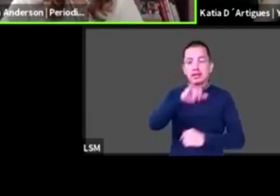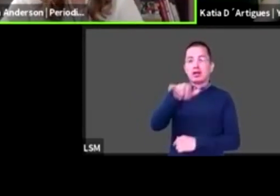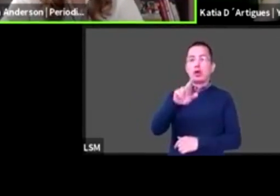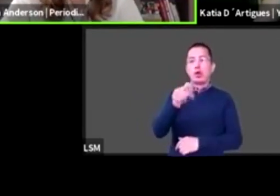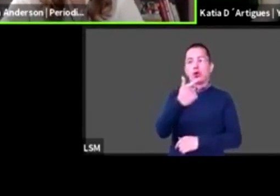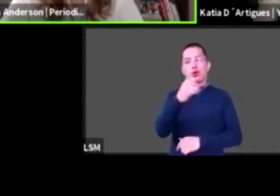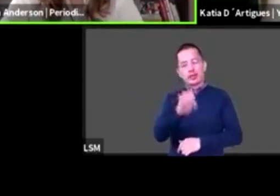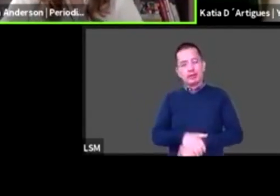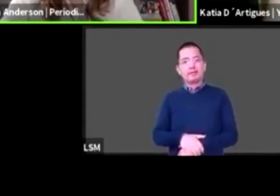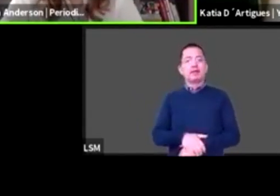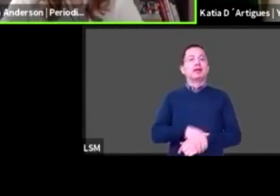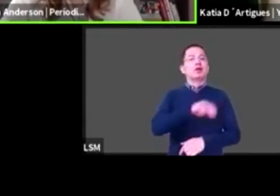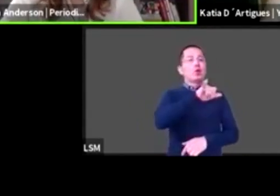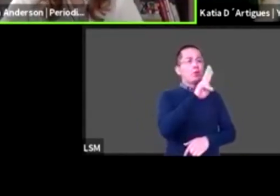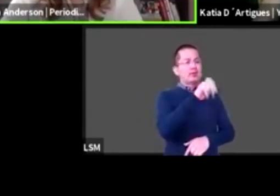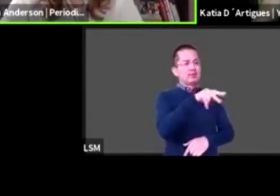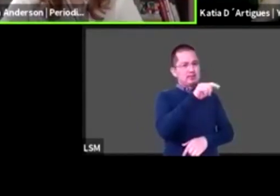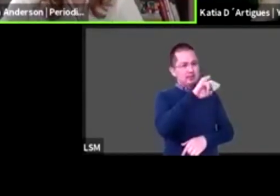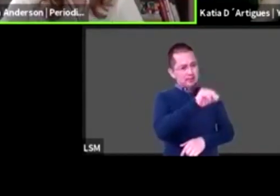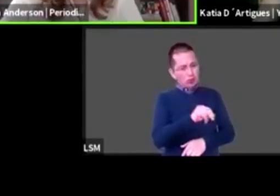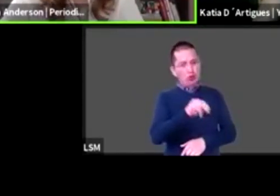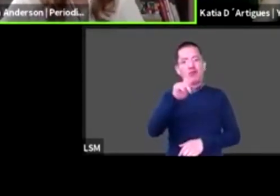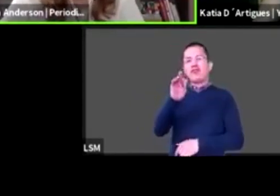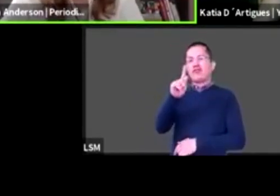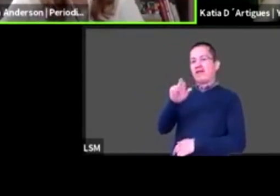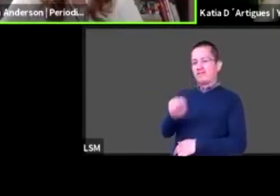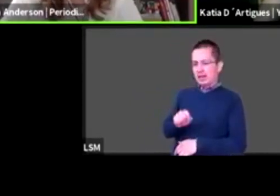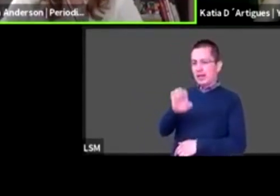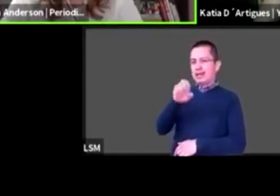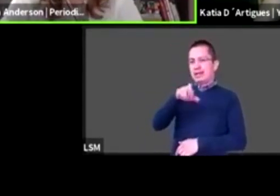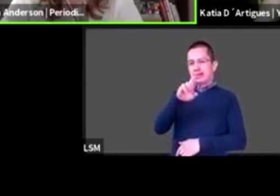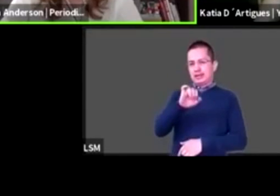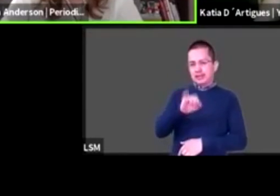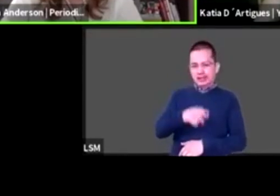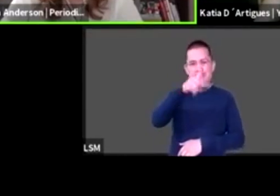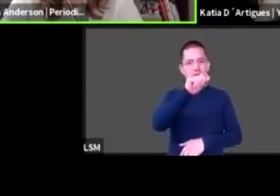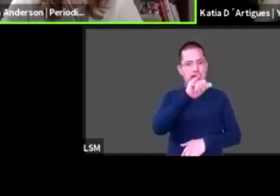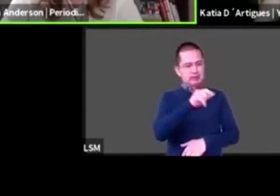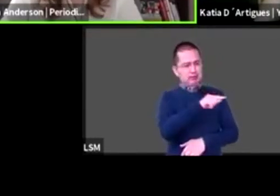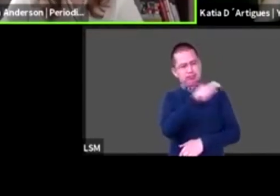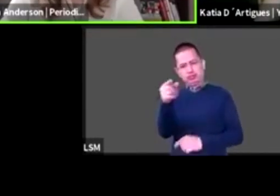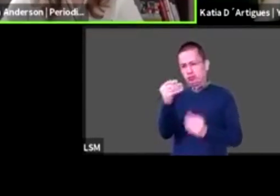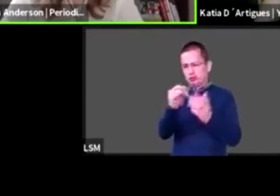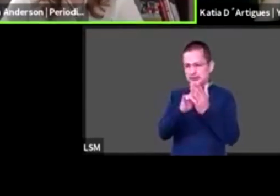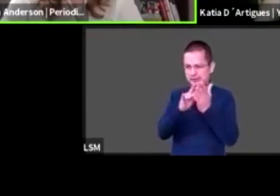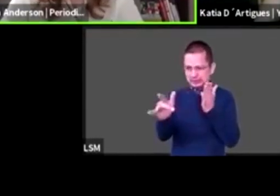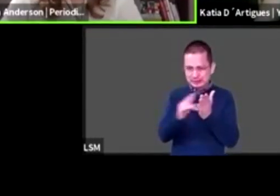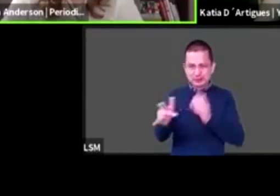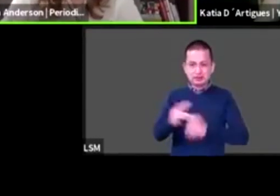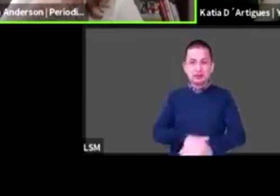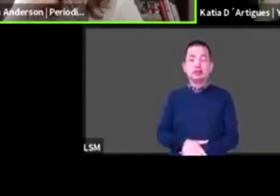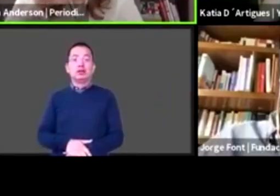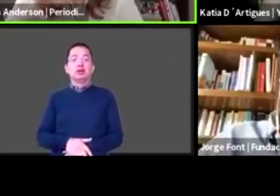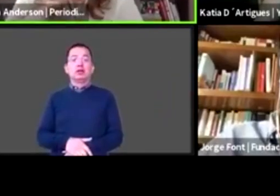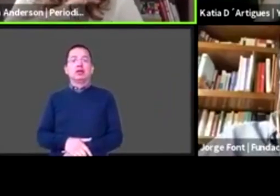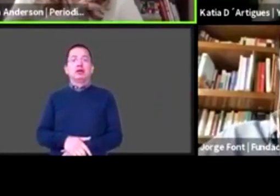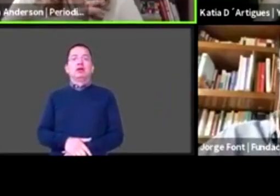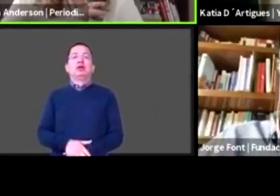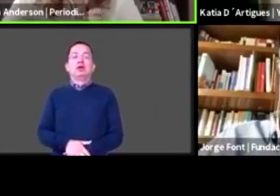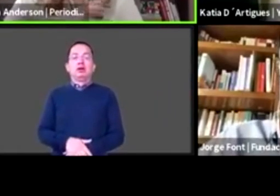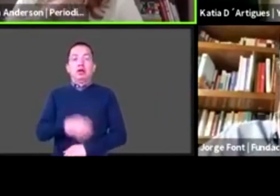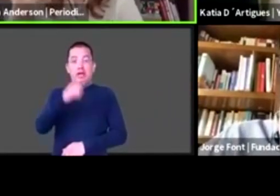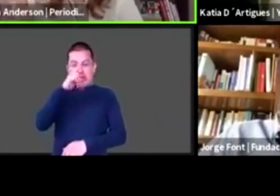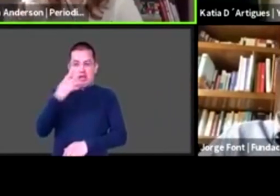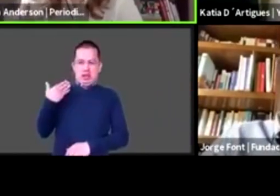muchísimas gracias a Juventino a Flavia a Enrique a Katia sé que se tiene que salir corriendo como recién comentábamos uno de los temas